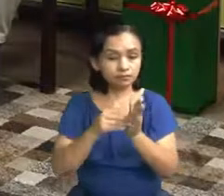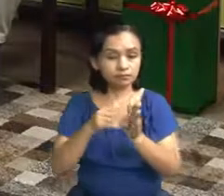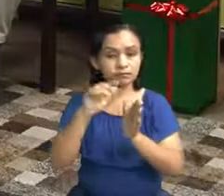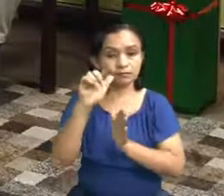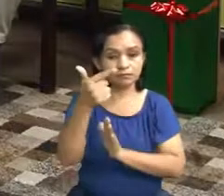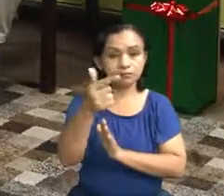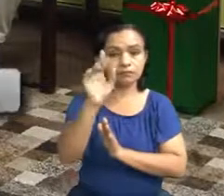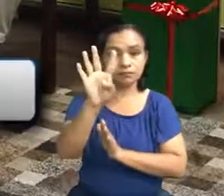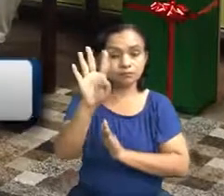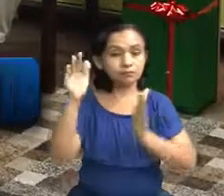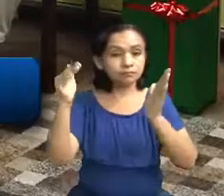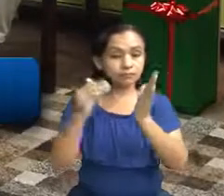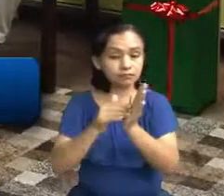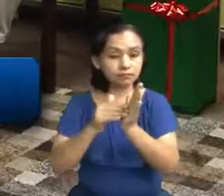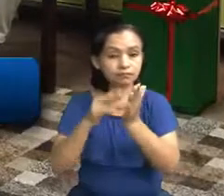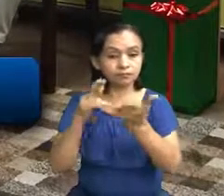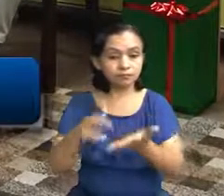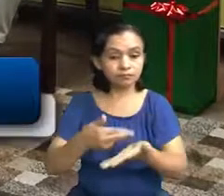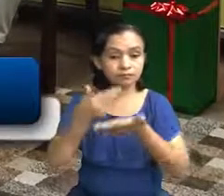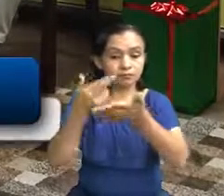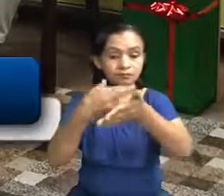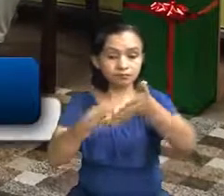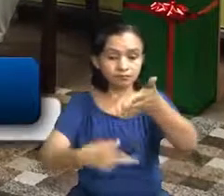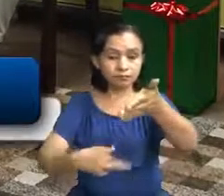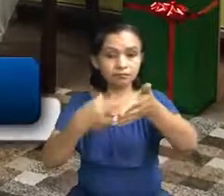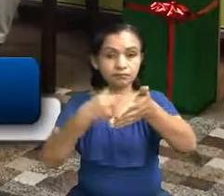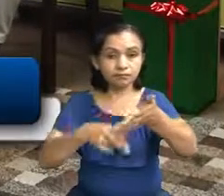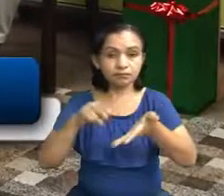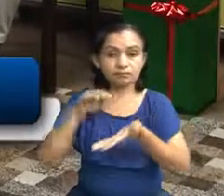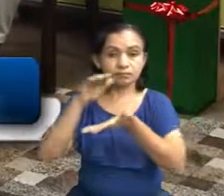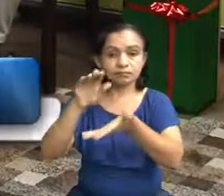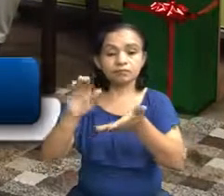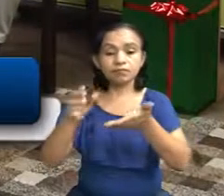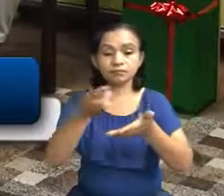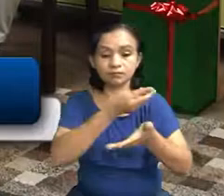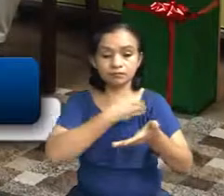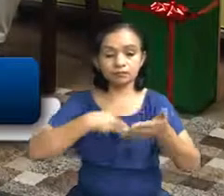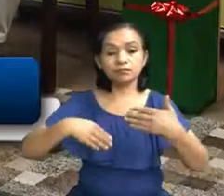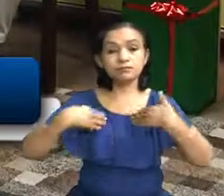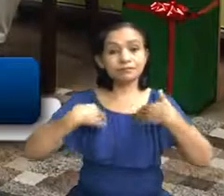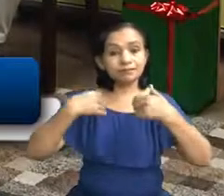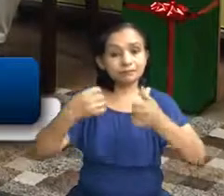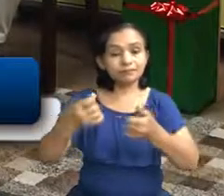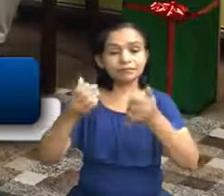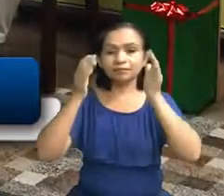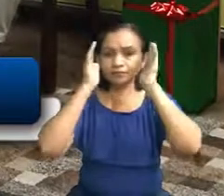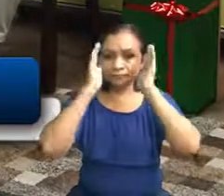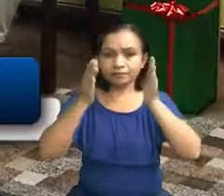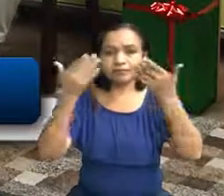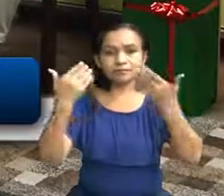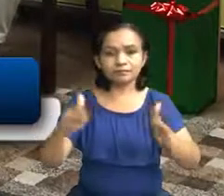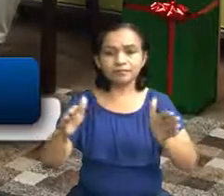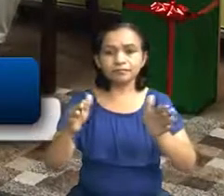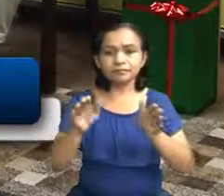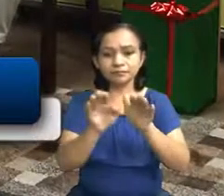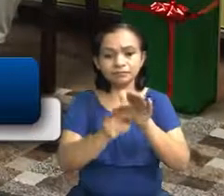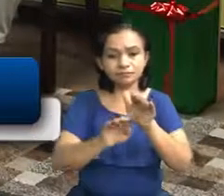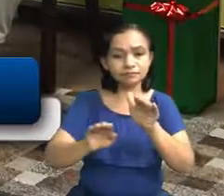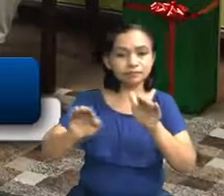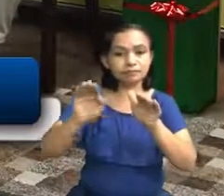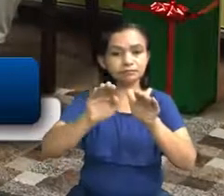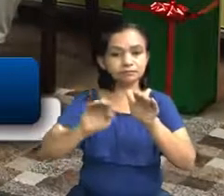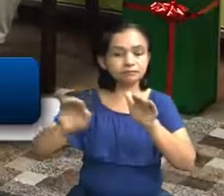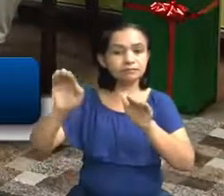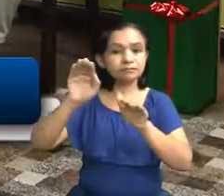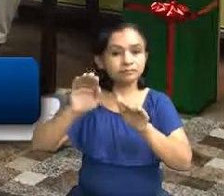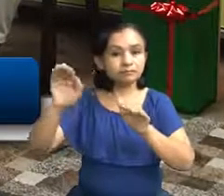más o menos, en esa fecha. Pero a partir del cambio, ¿verdad?, que el Ministerio de Salud se hizo cargo directo, ¿verdad?, del banco, antes era de forma